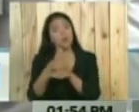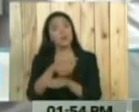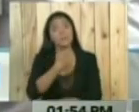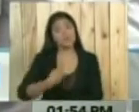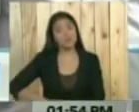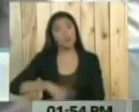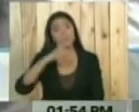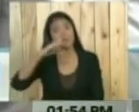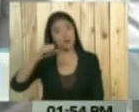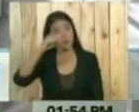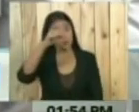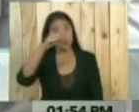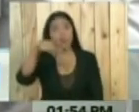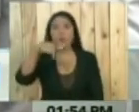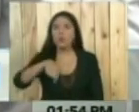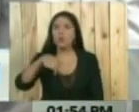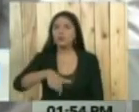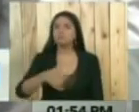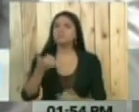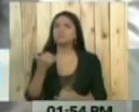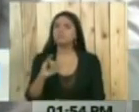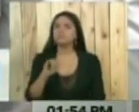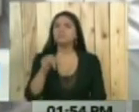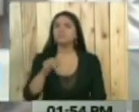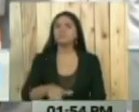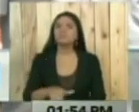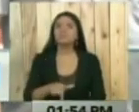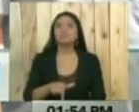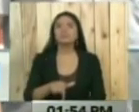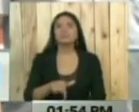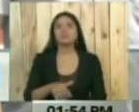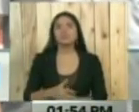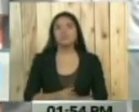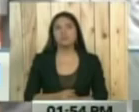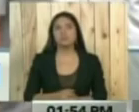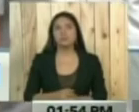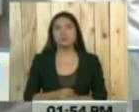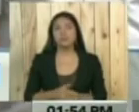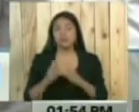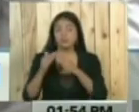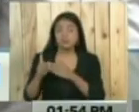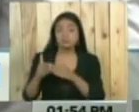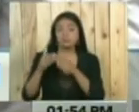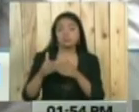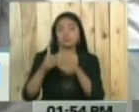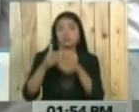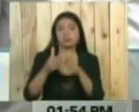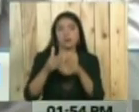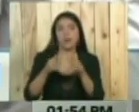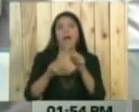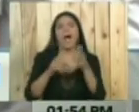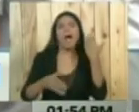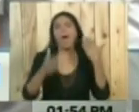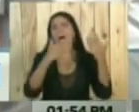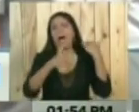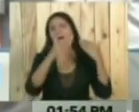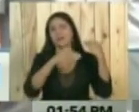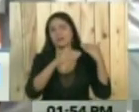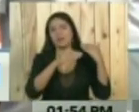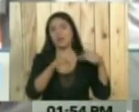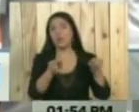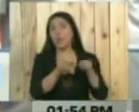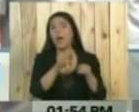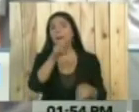Y ahora estamos en presencia de la expedición de los Cayos, pero al revés. Igual que Petión lo